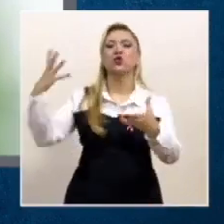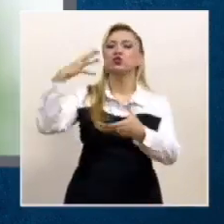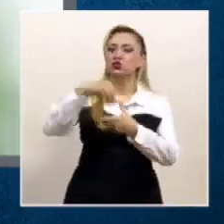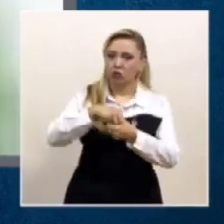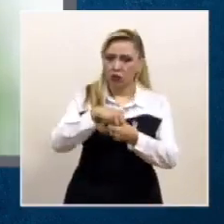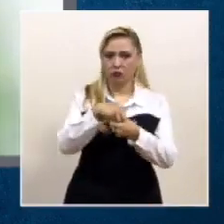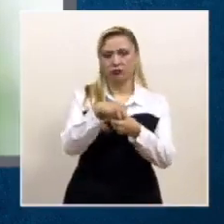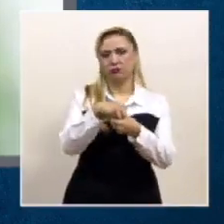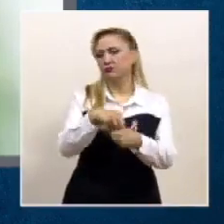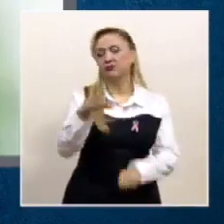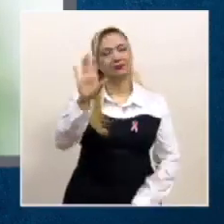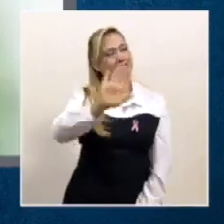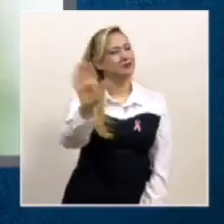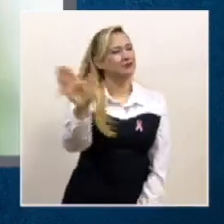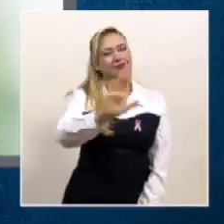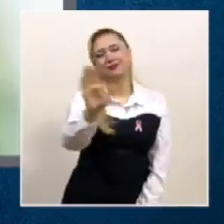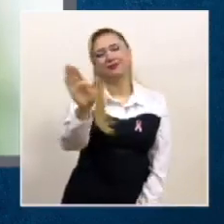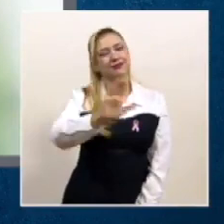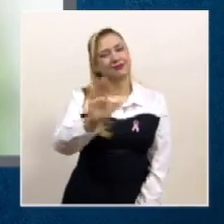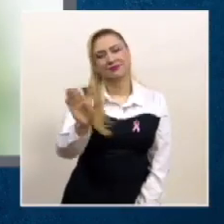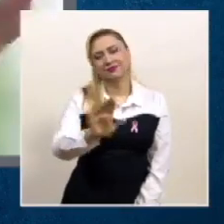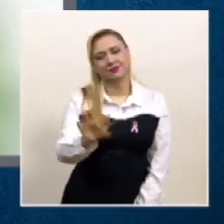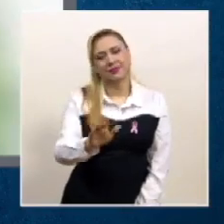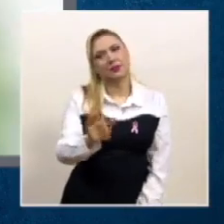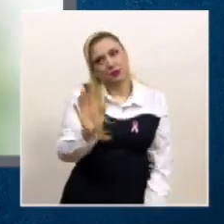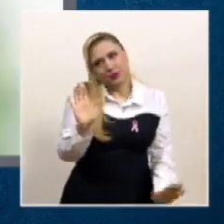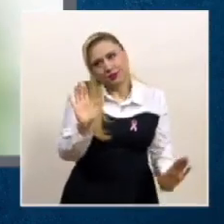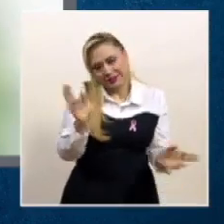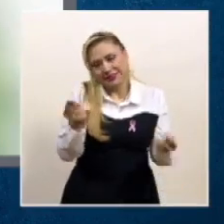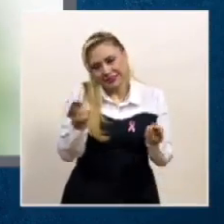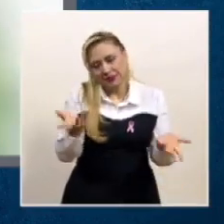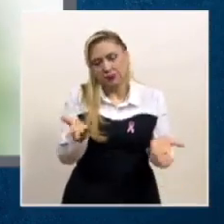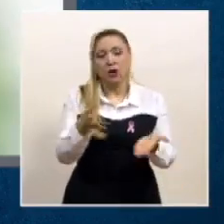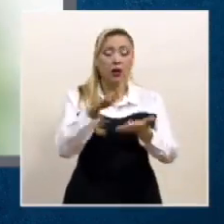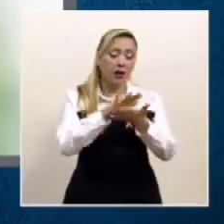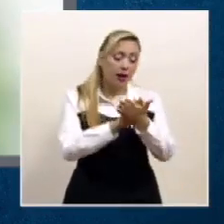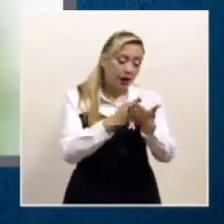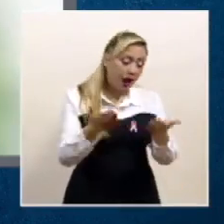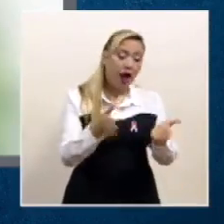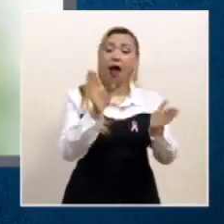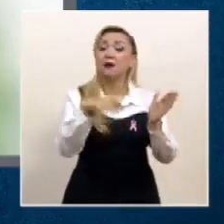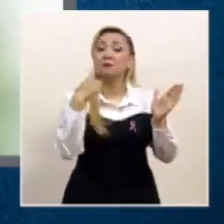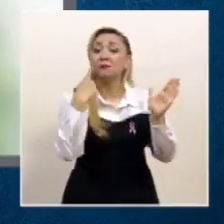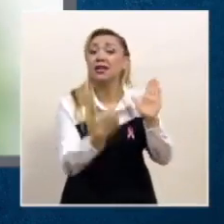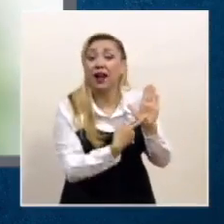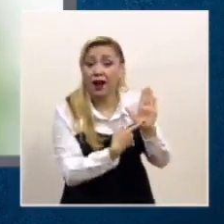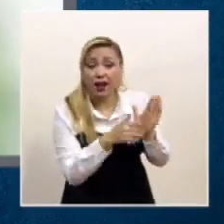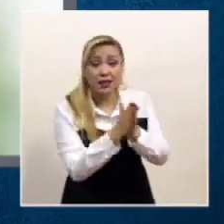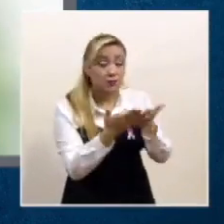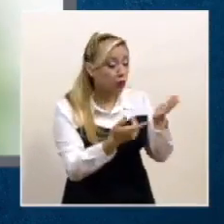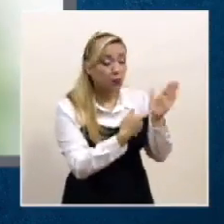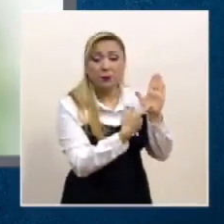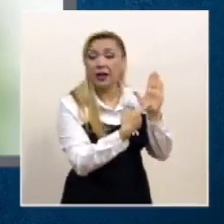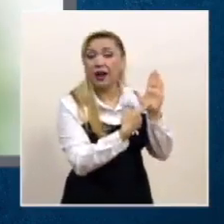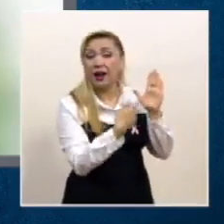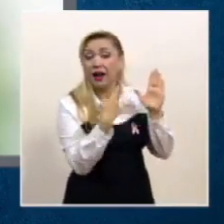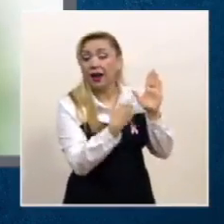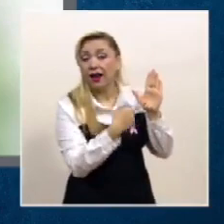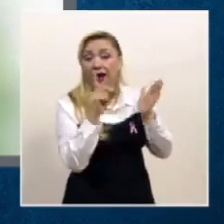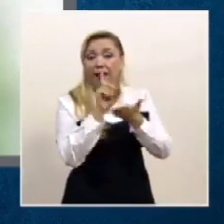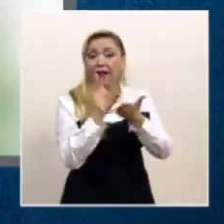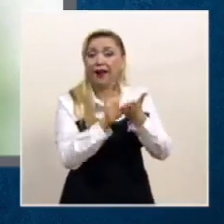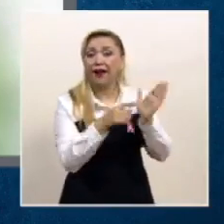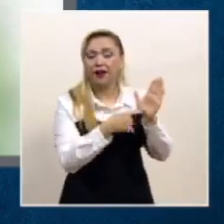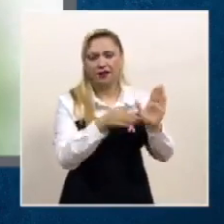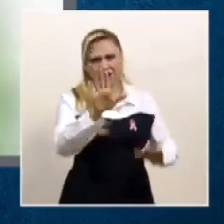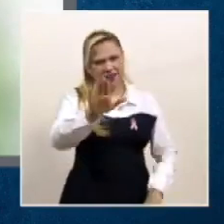No necesitamos, digo, sí es deseable, pero de leer un libro y de, mira cómo se incluye una persona con discapacidad.